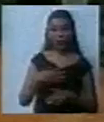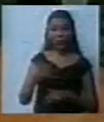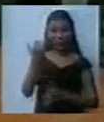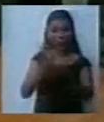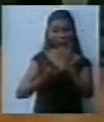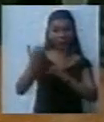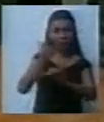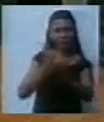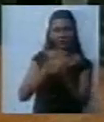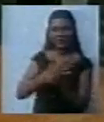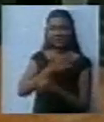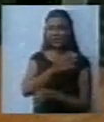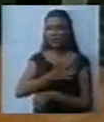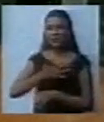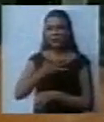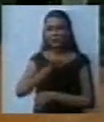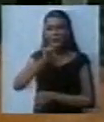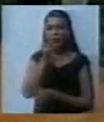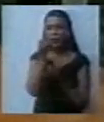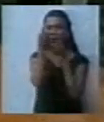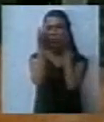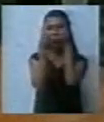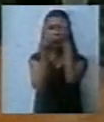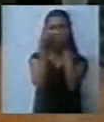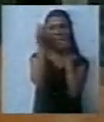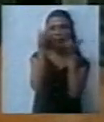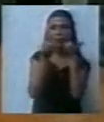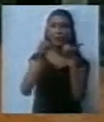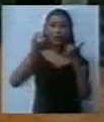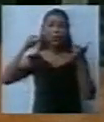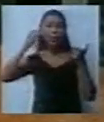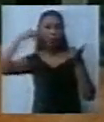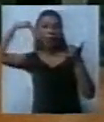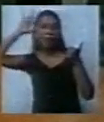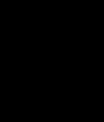verdaderamente me toca el corazón porque siento que son las bendiciones de tantos años de trabajo.